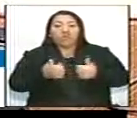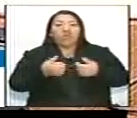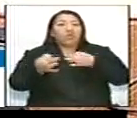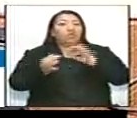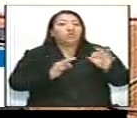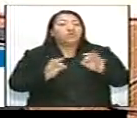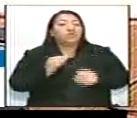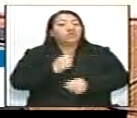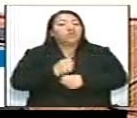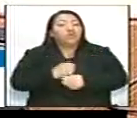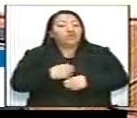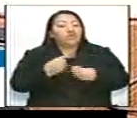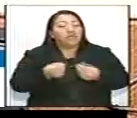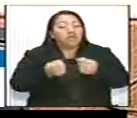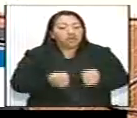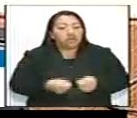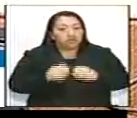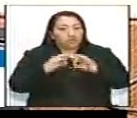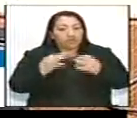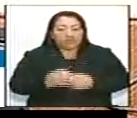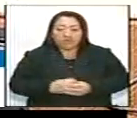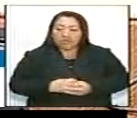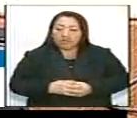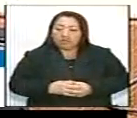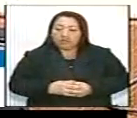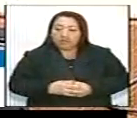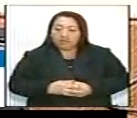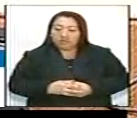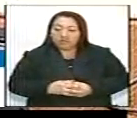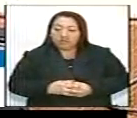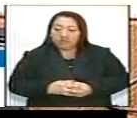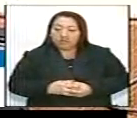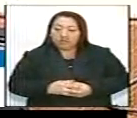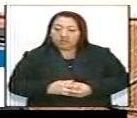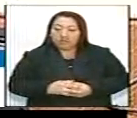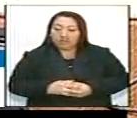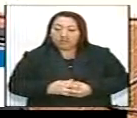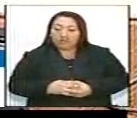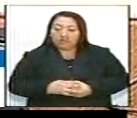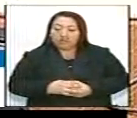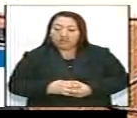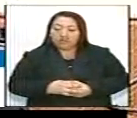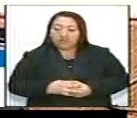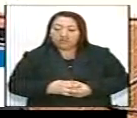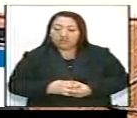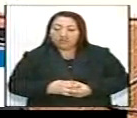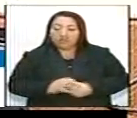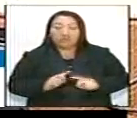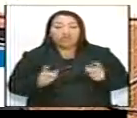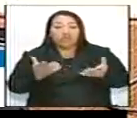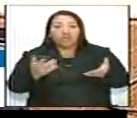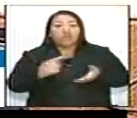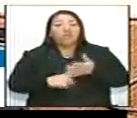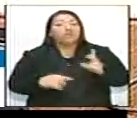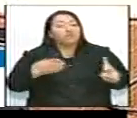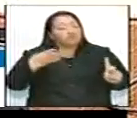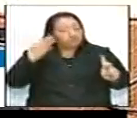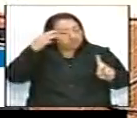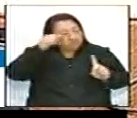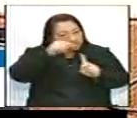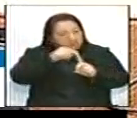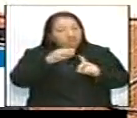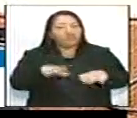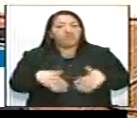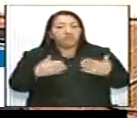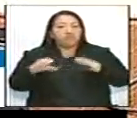locales de producción, nos lleva a agricultura familiar, nos lleva a una serie de campos que es bueno tener. Hay que hacer que la meta funcione lo mejor